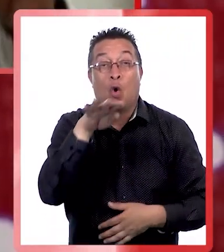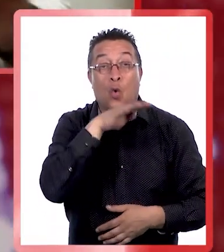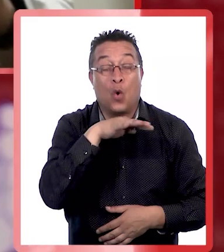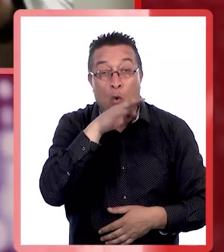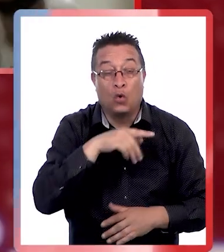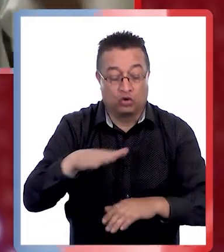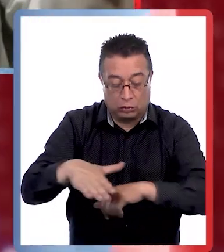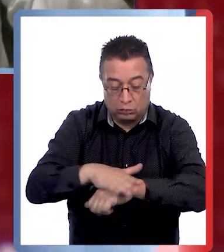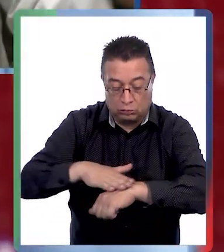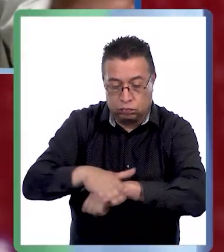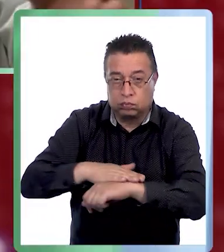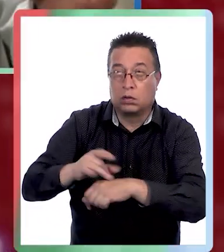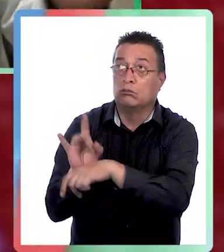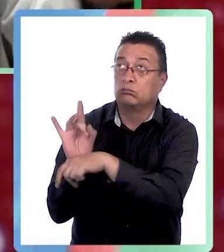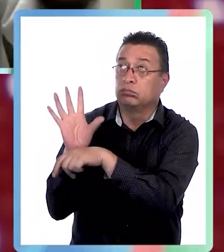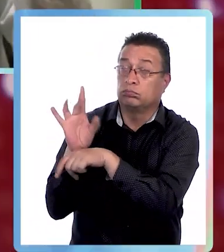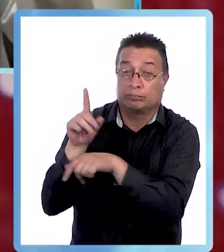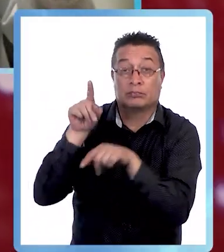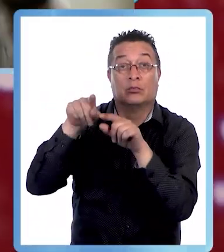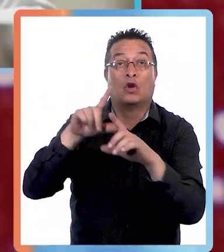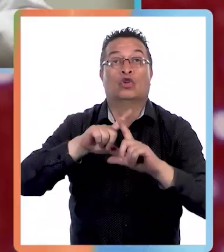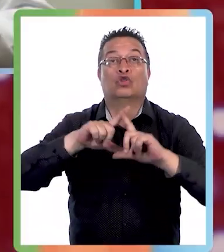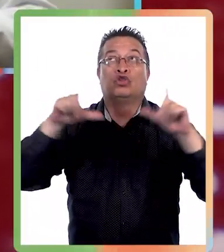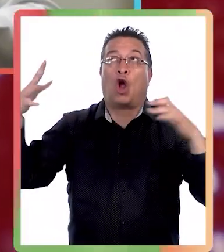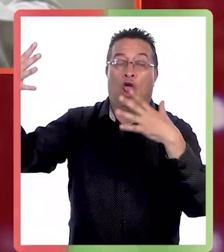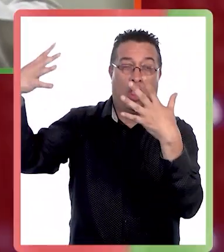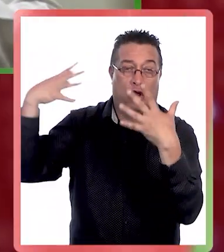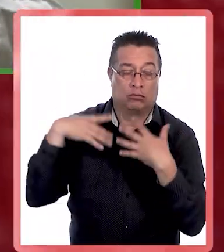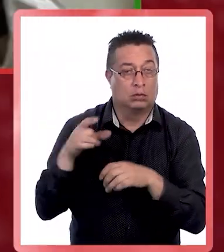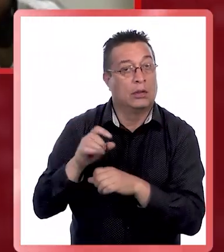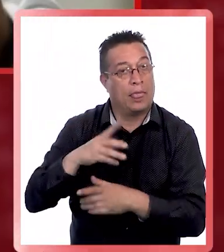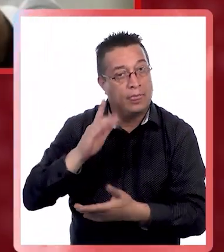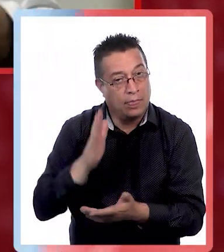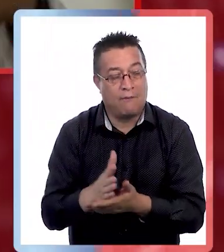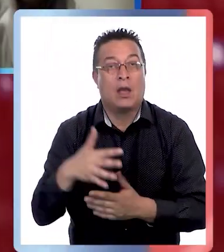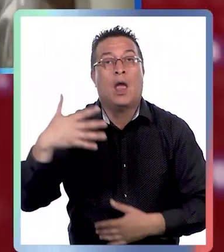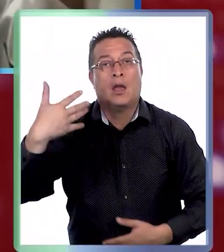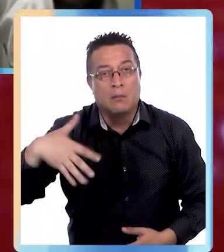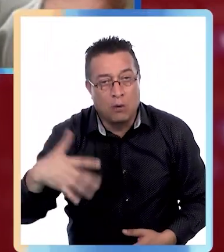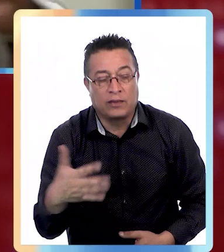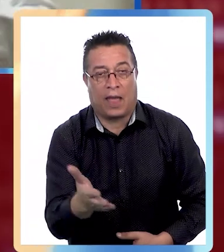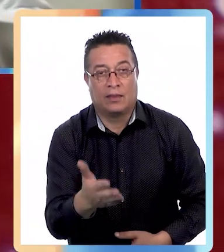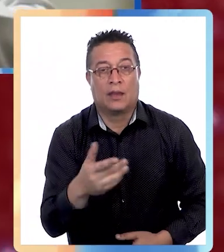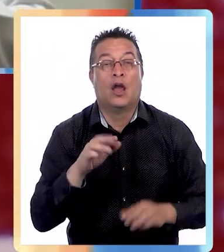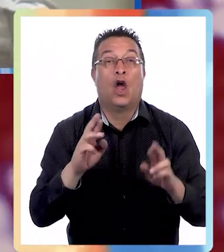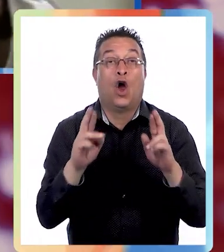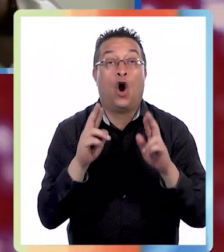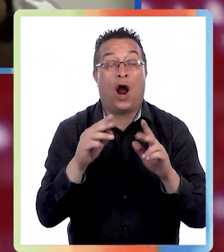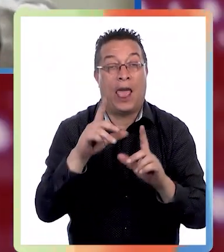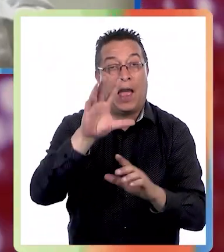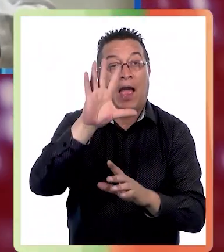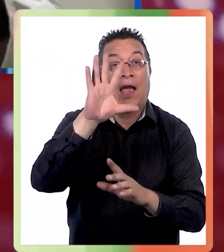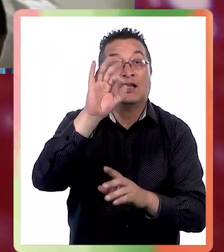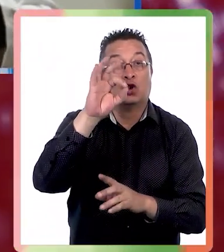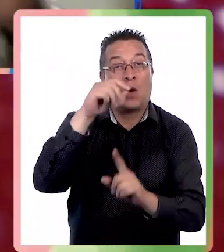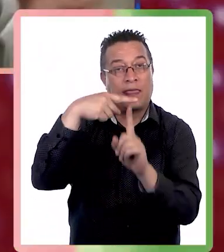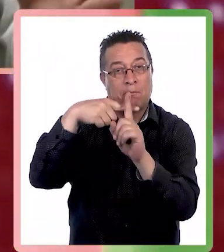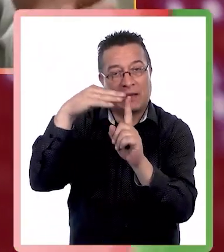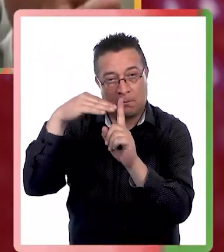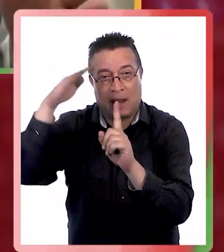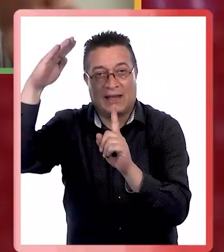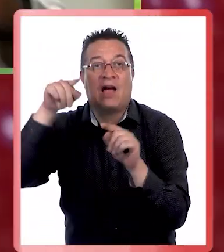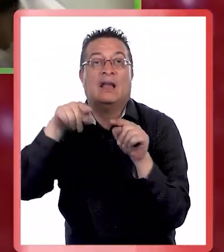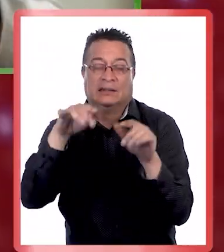protector solar cuando vamos a exponernos al sol, importantísimo, factores ojalá sobre 50 que nos protejan. Eso